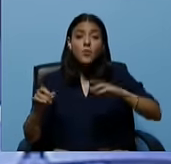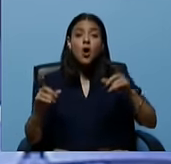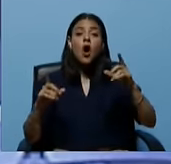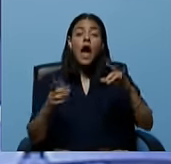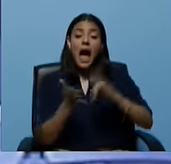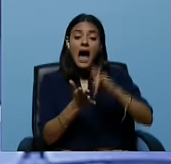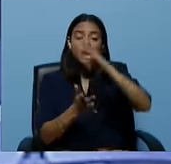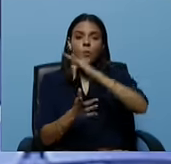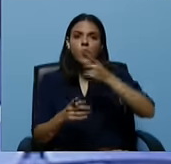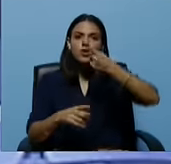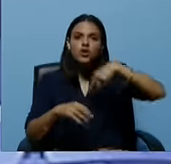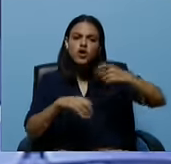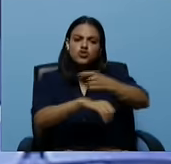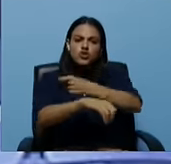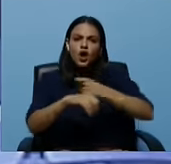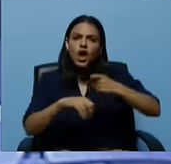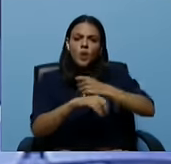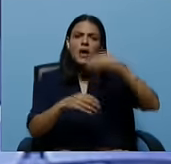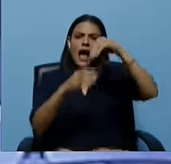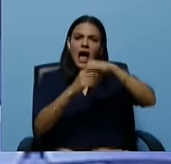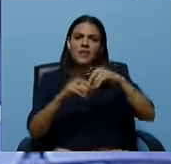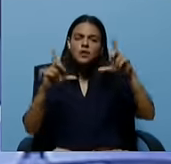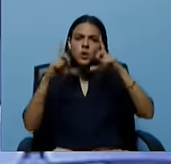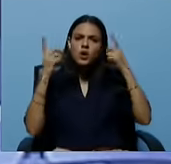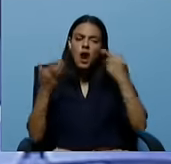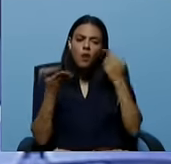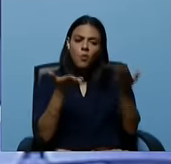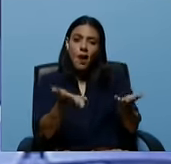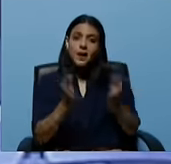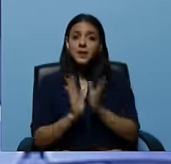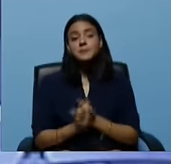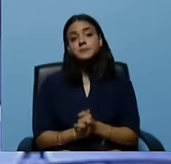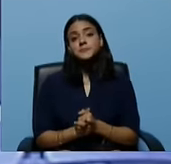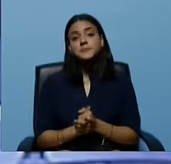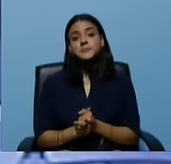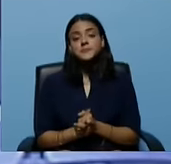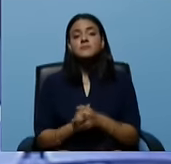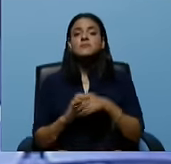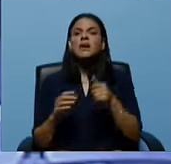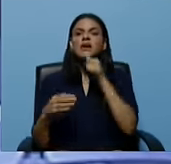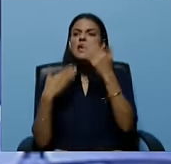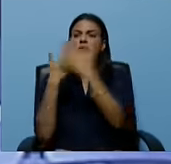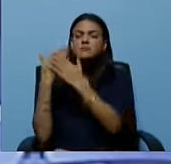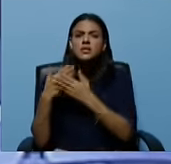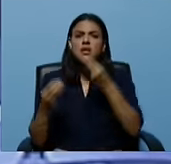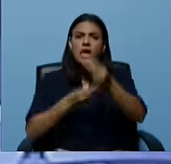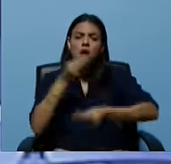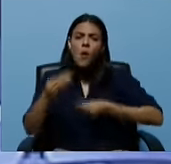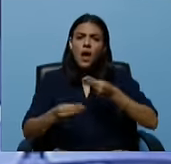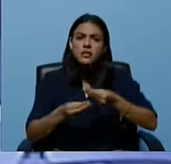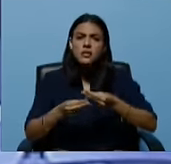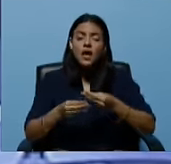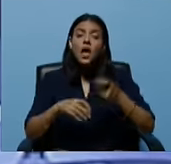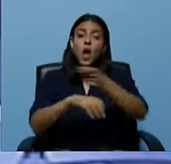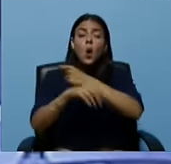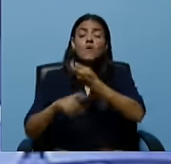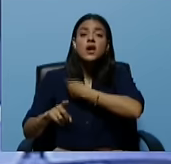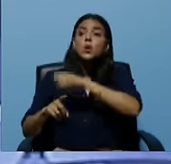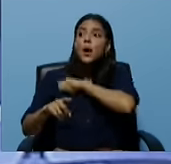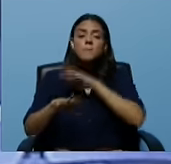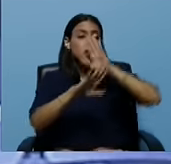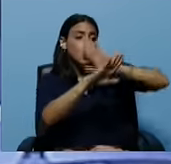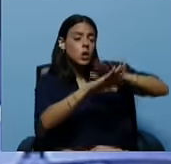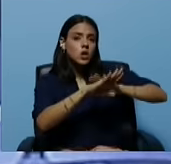República del Aeropuerto Internacional Simón Bolívar. A una solicitud que nos hiciera el gobierno de España y con